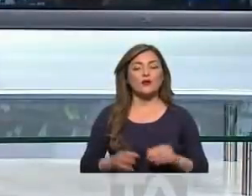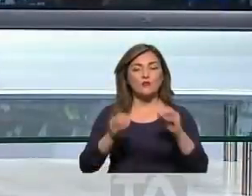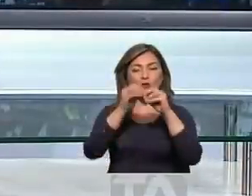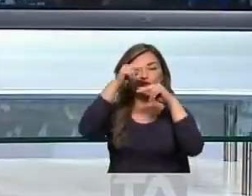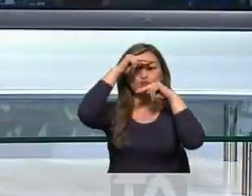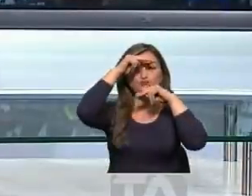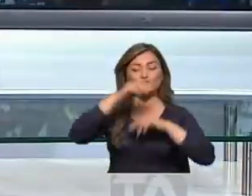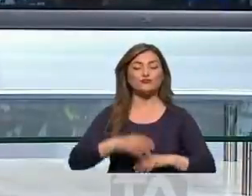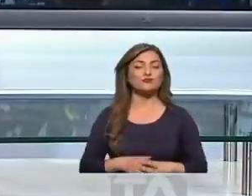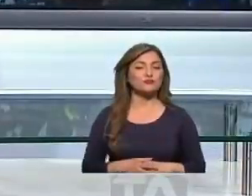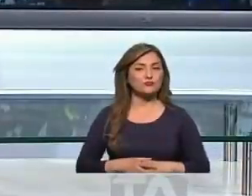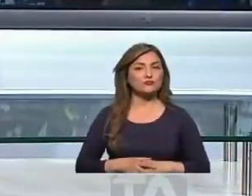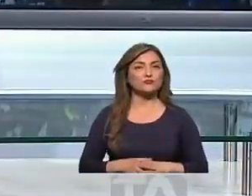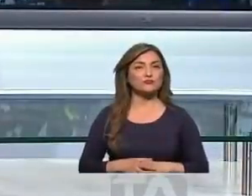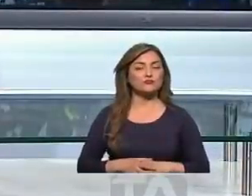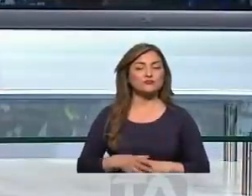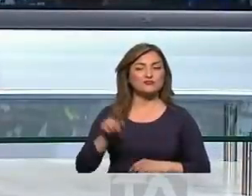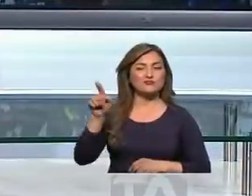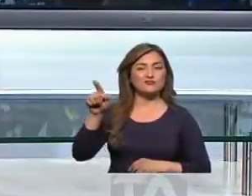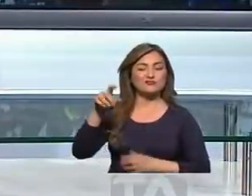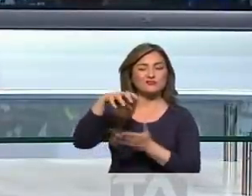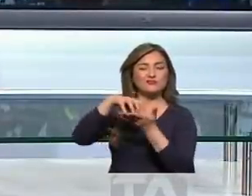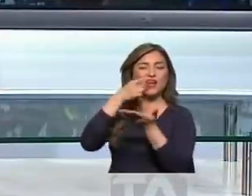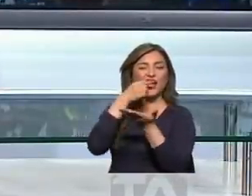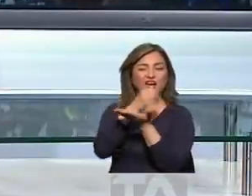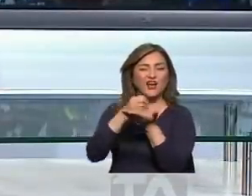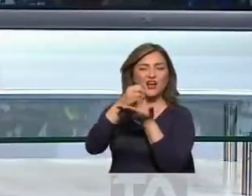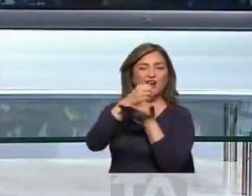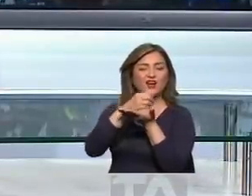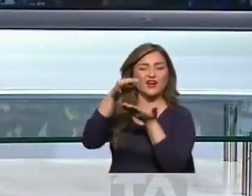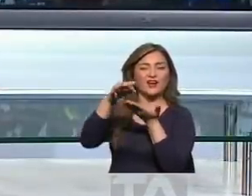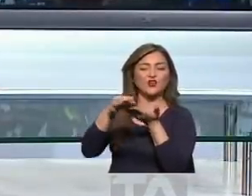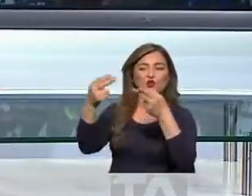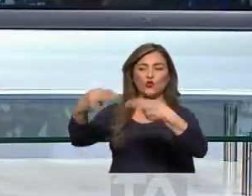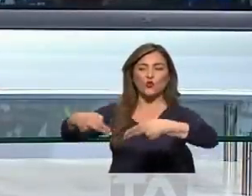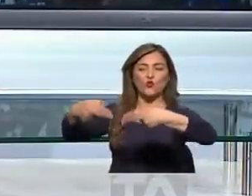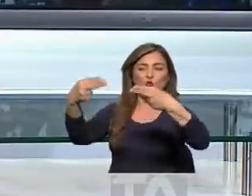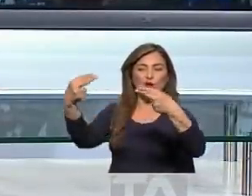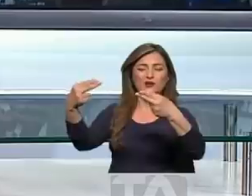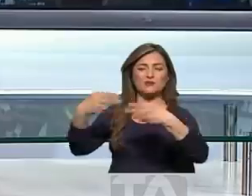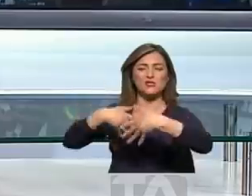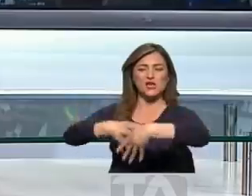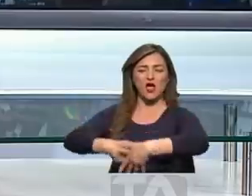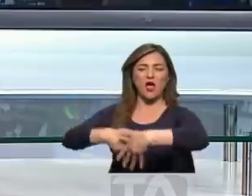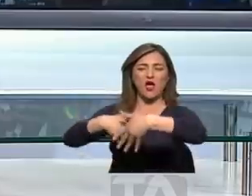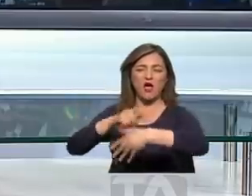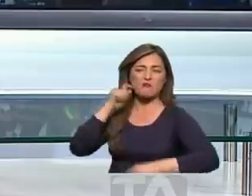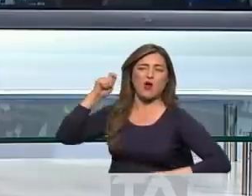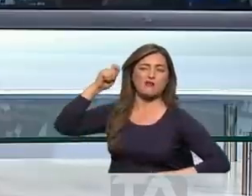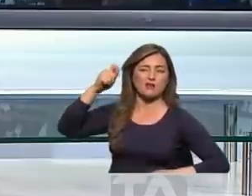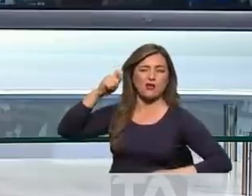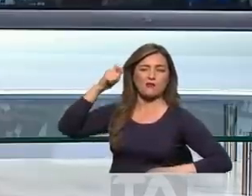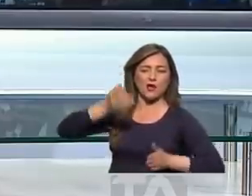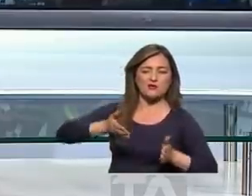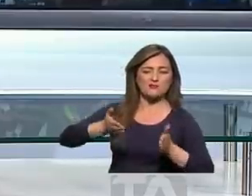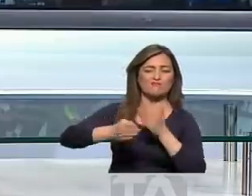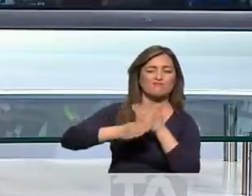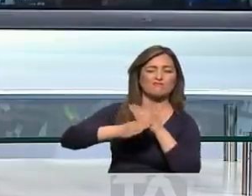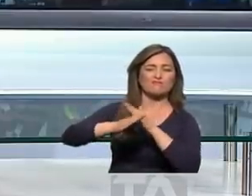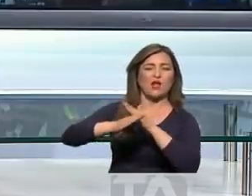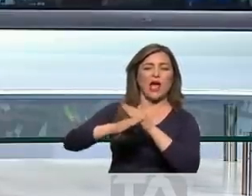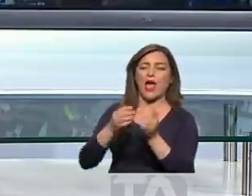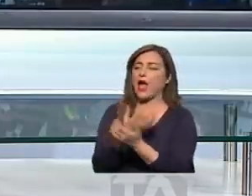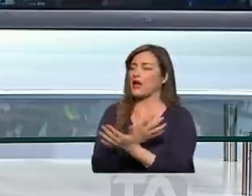Más noticias. Se levanta el paro en Huaquillas, provincia de El Oro. Comerciantes, transportistas y el gobierno llegaron a un acuerdo